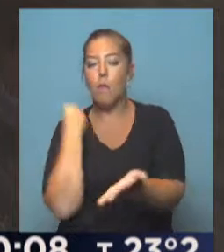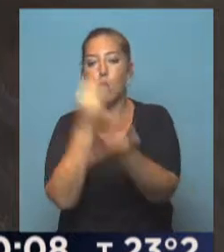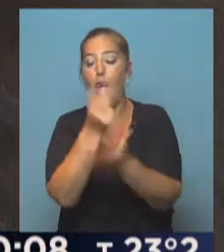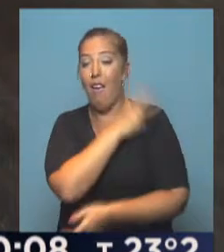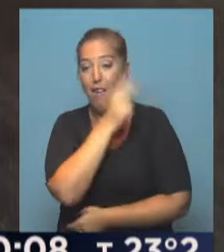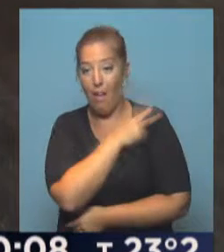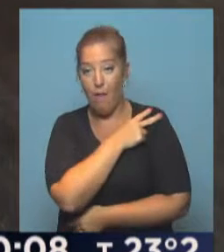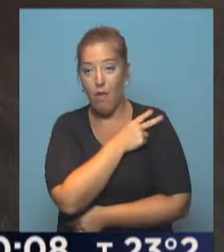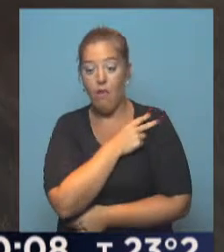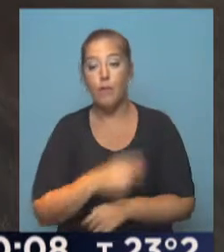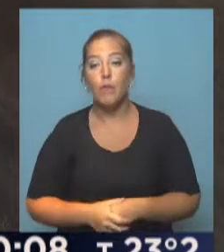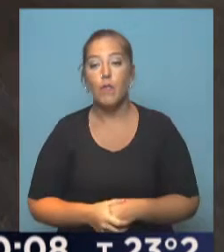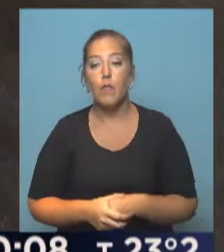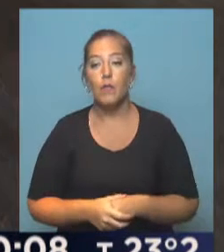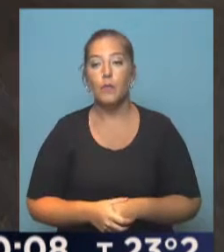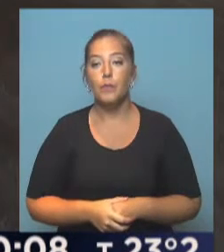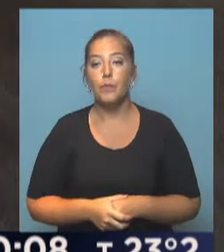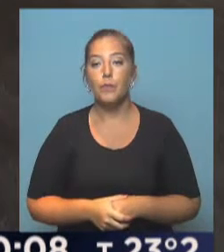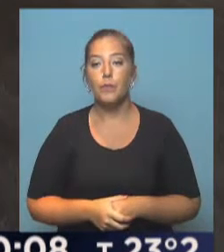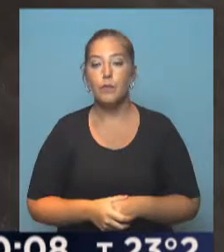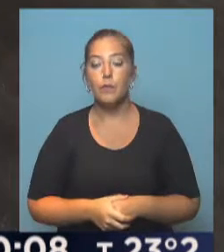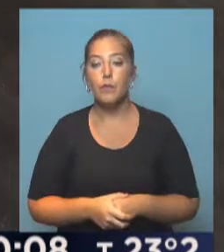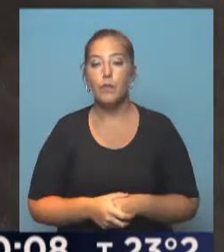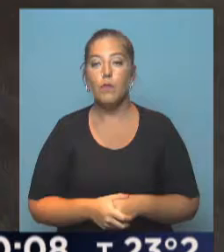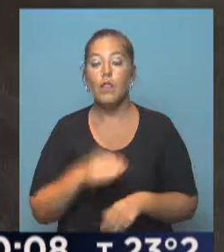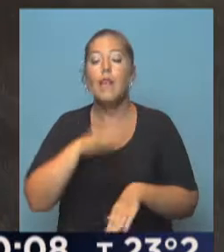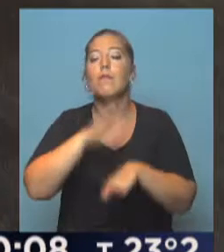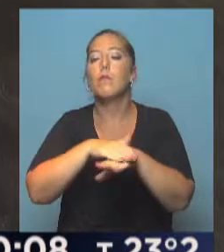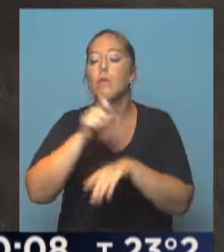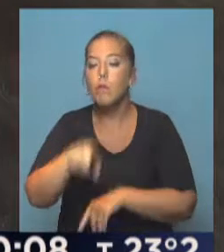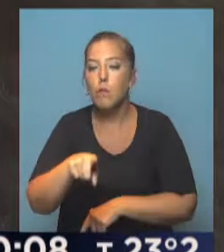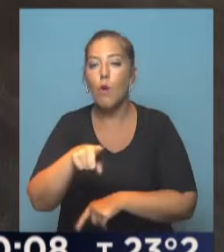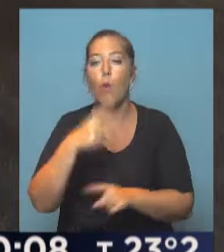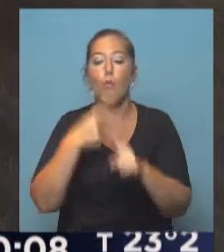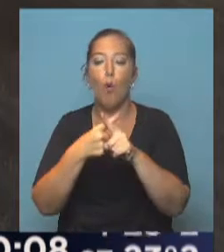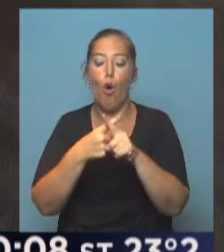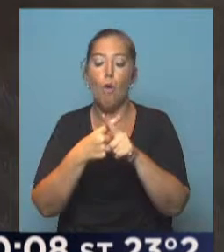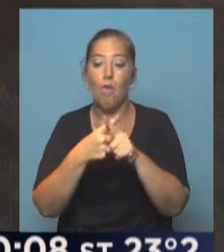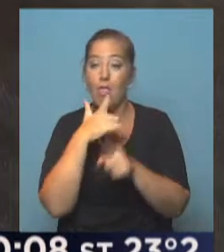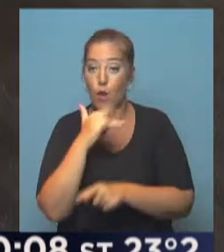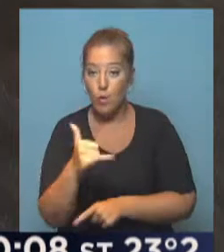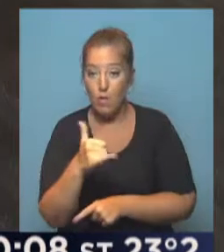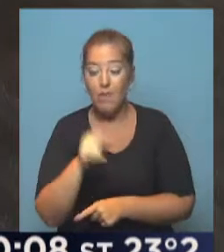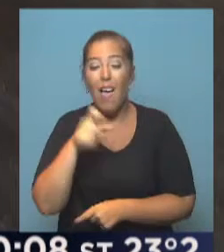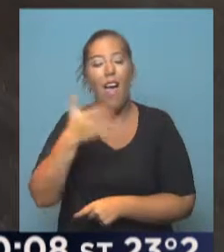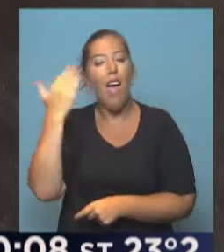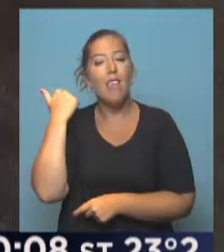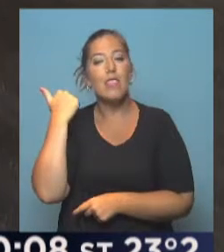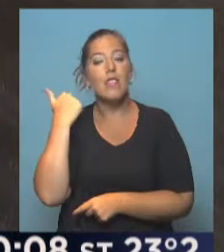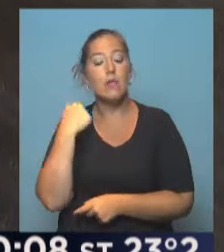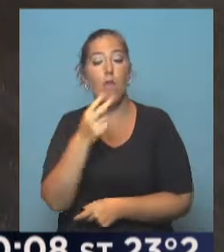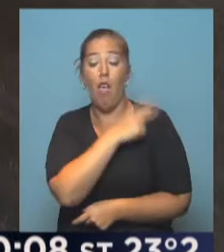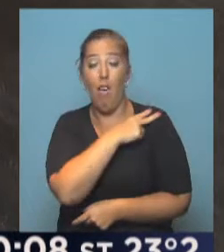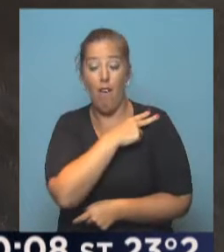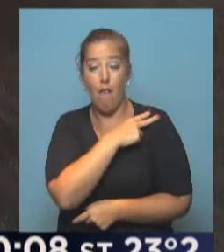del CELS, un organismo cercano al anterior gobierno que lo impugnó justamente por esos antecedentes. Él había tenido el privilegio de ser jefe